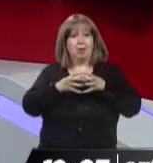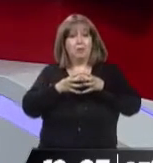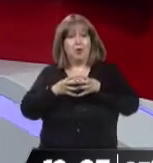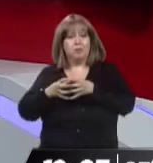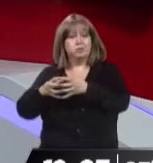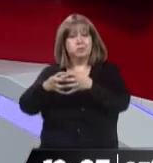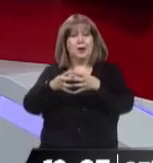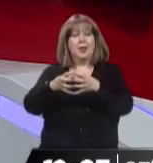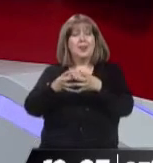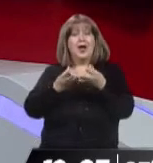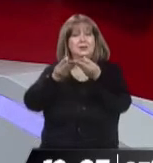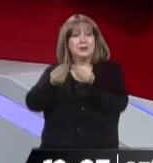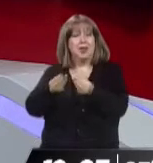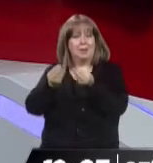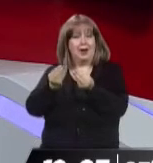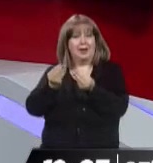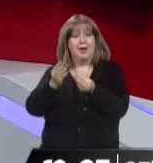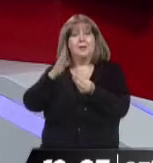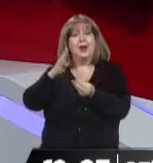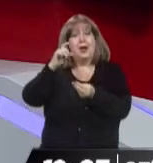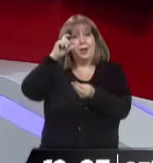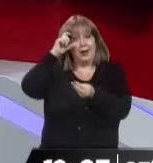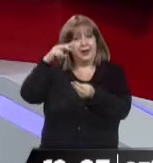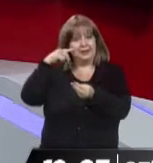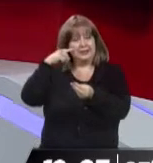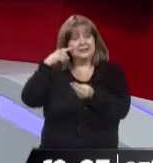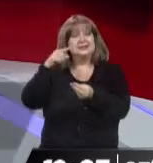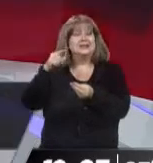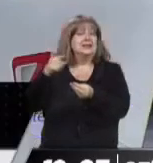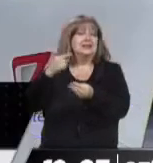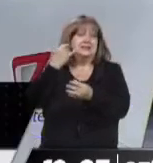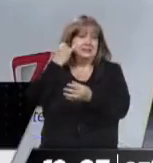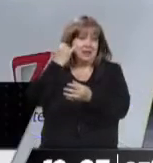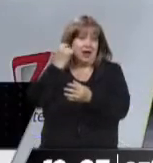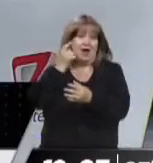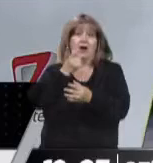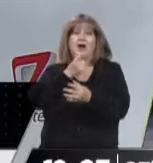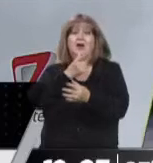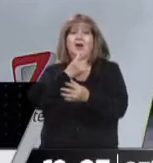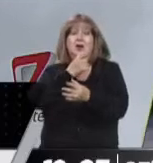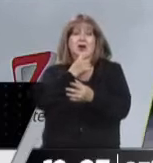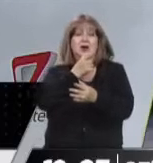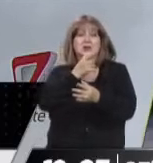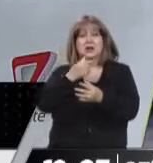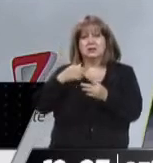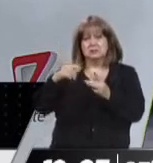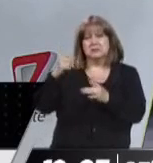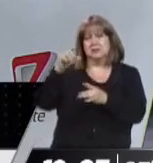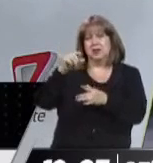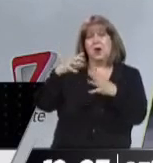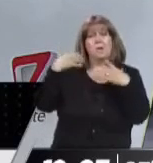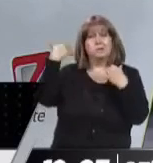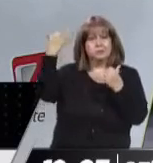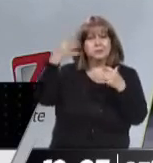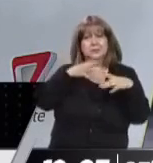Beni, Benicio, exactamente. Ya creo que todos lo conocen, porque creo que todos los mendocinos nos hemos sumado para poder ayudar a esta